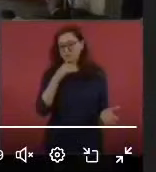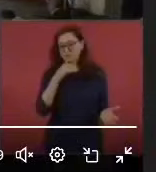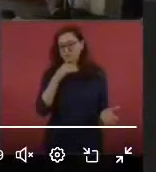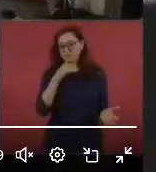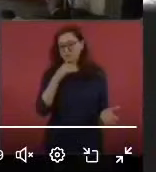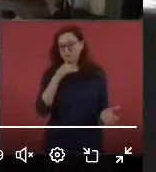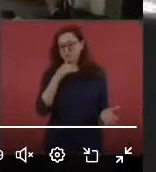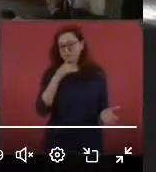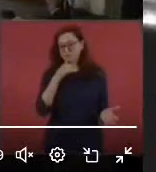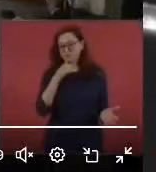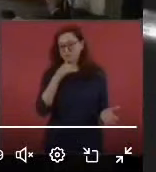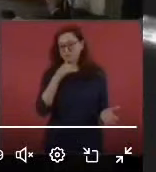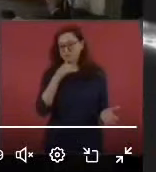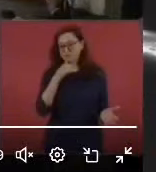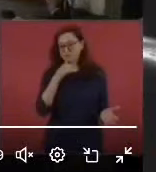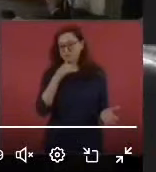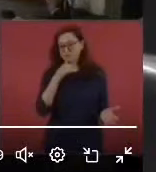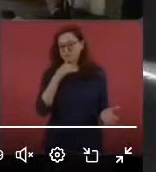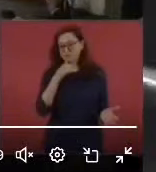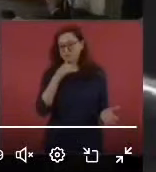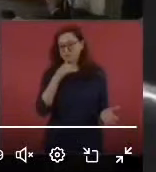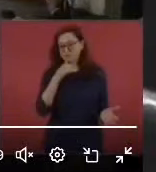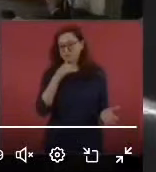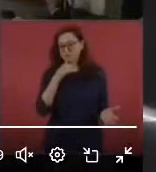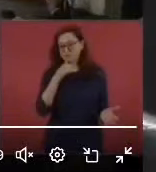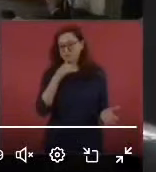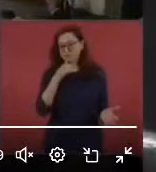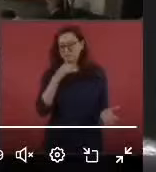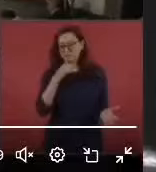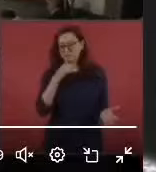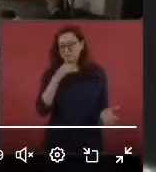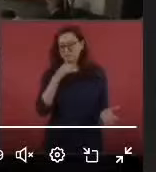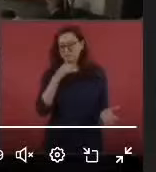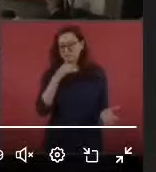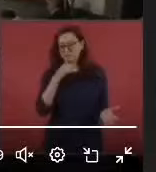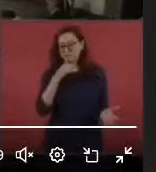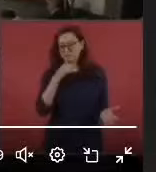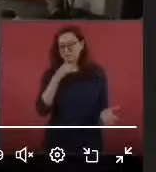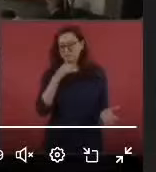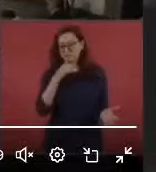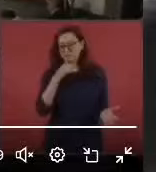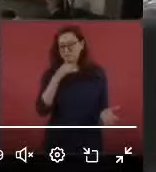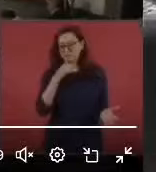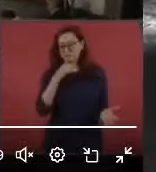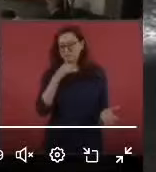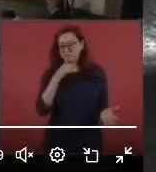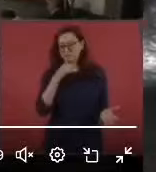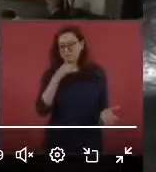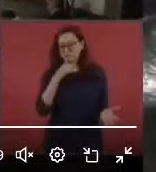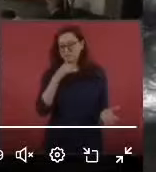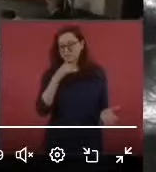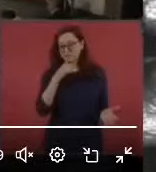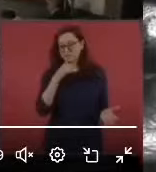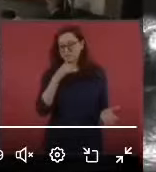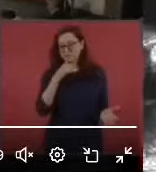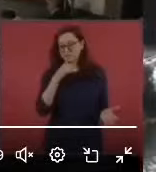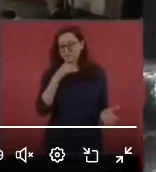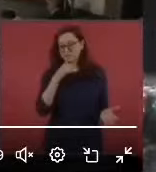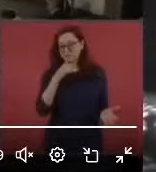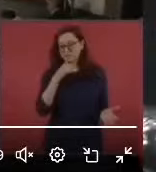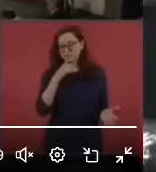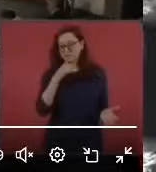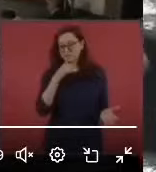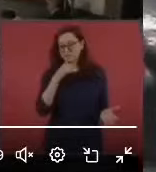Biden de forma internacional. Y hay una situación, recuerden que el presidente de la República puede hacer un